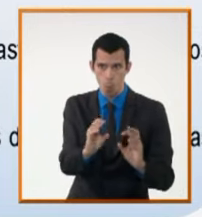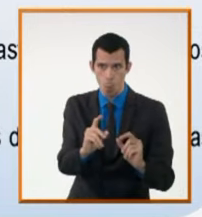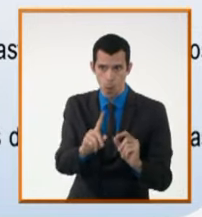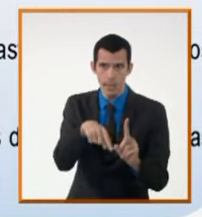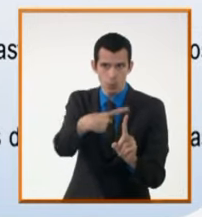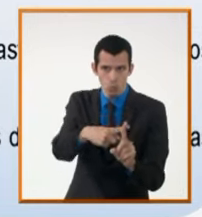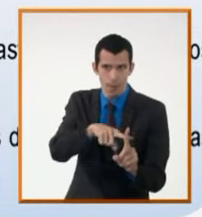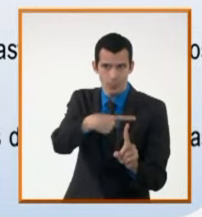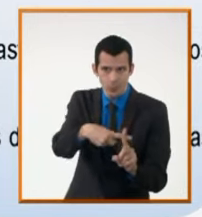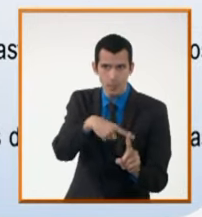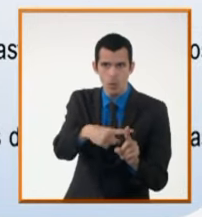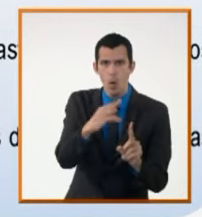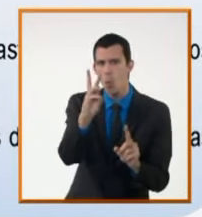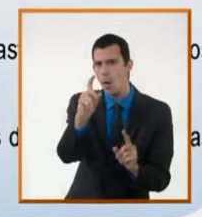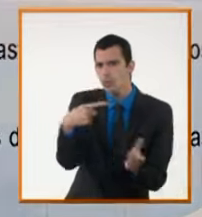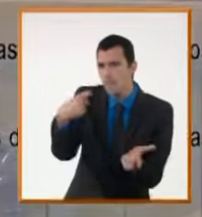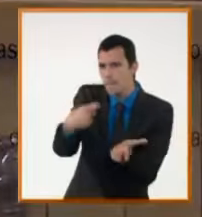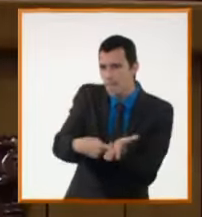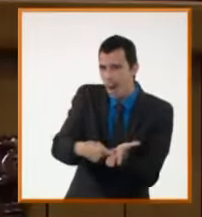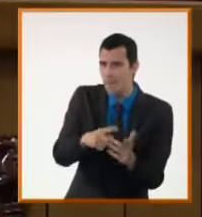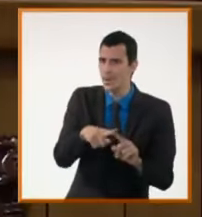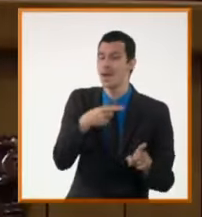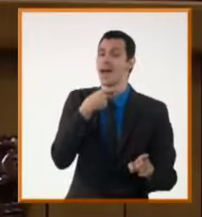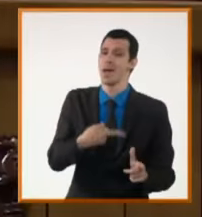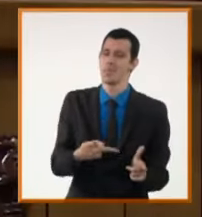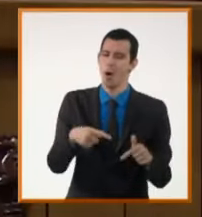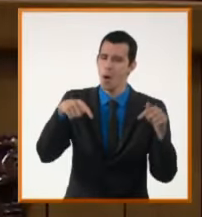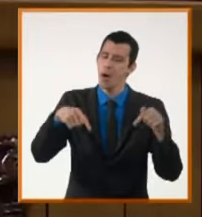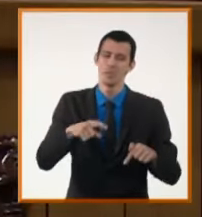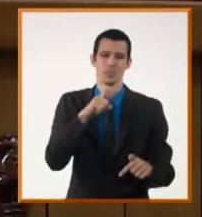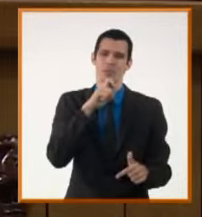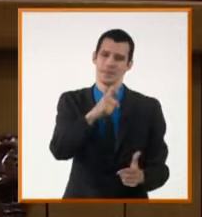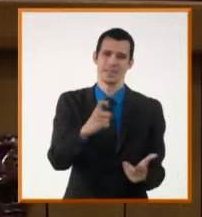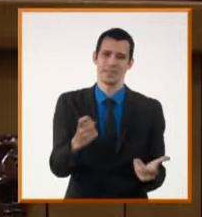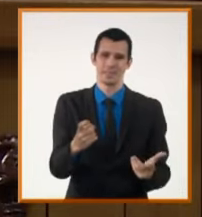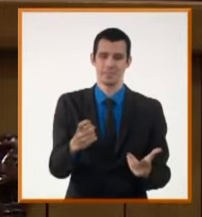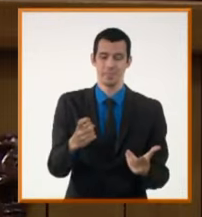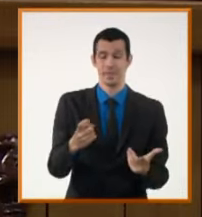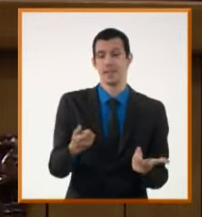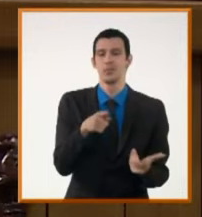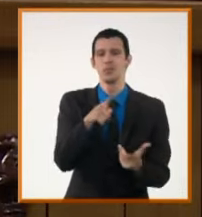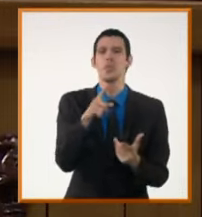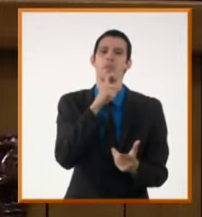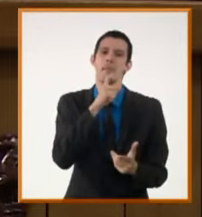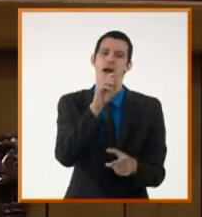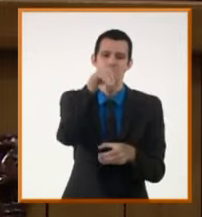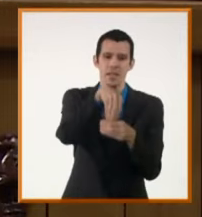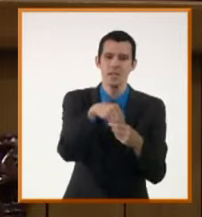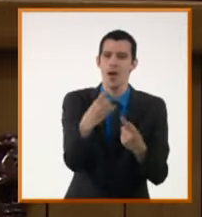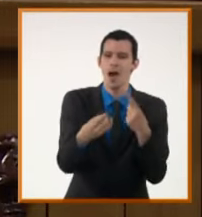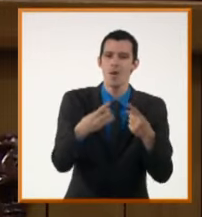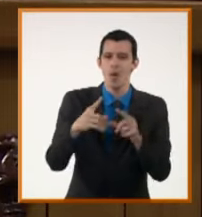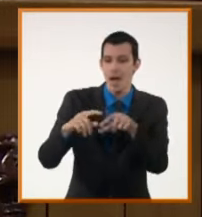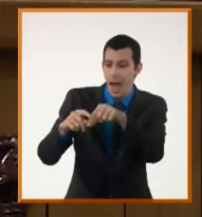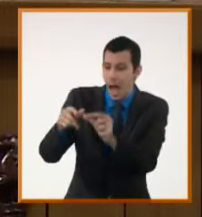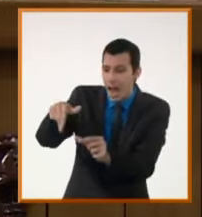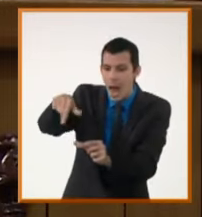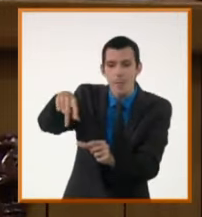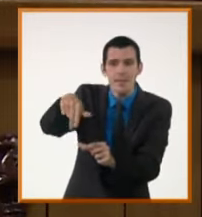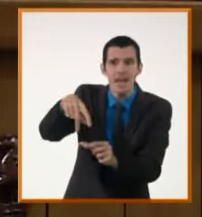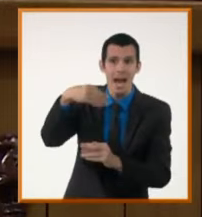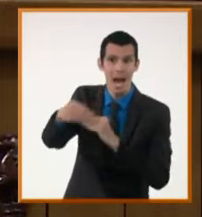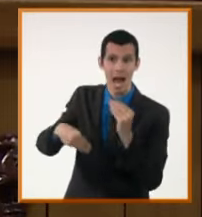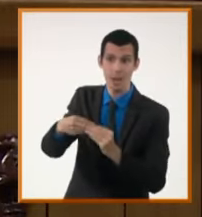lavamano es tan poco lo que cuesta el agua que no sale a ver cómo la arregla. Porque además a veces es verdad que también